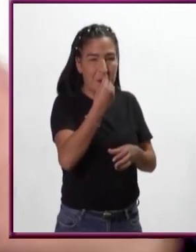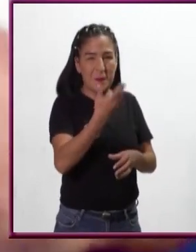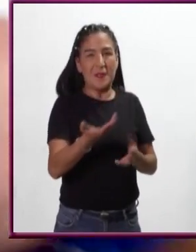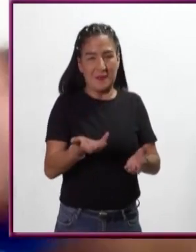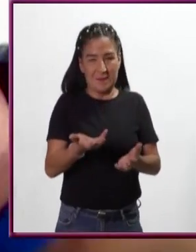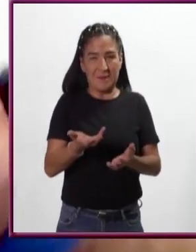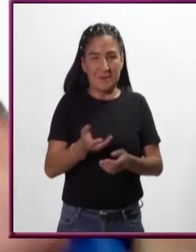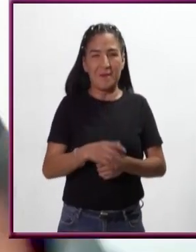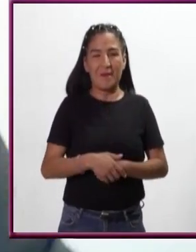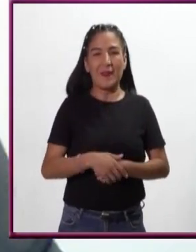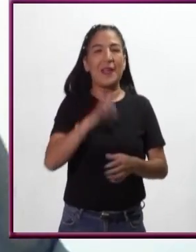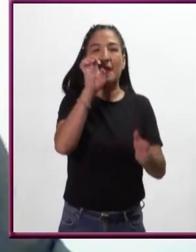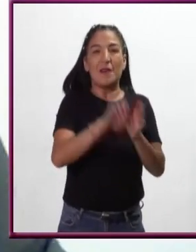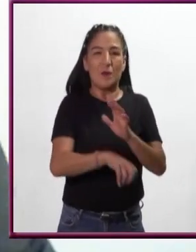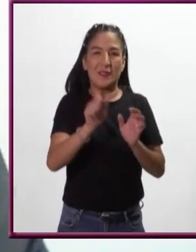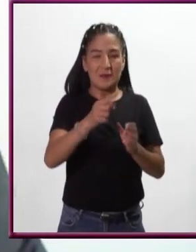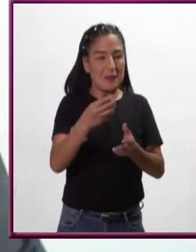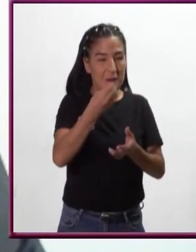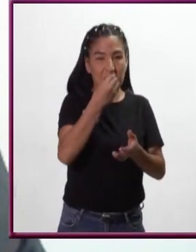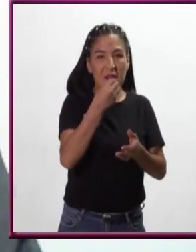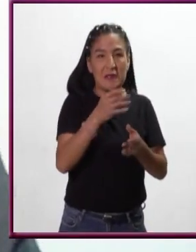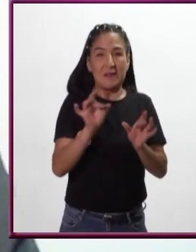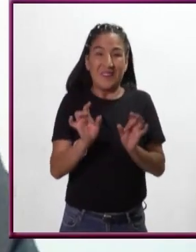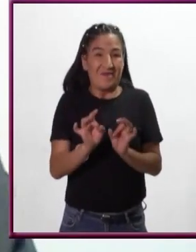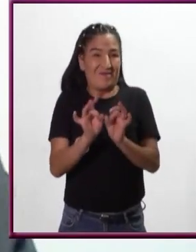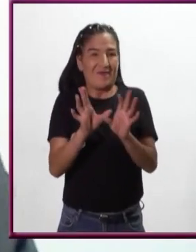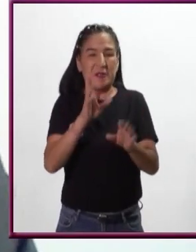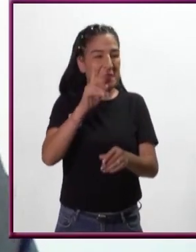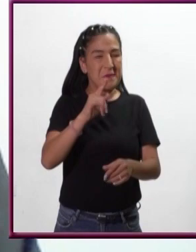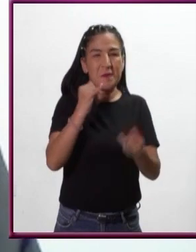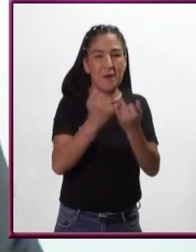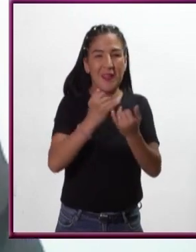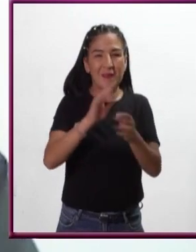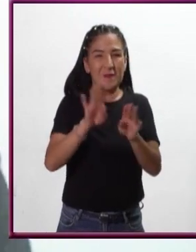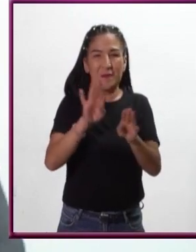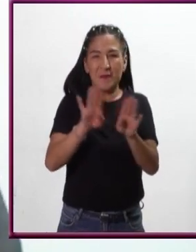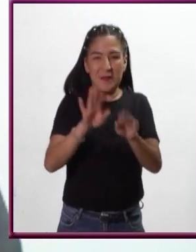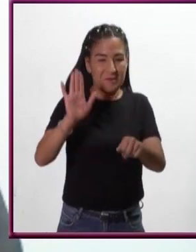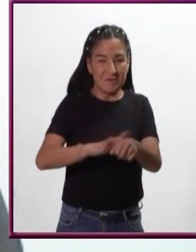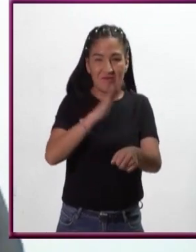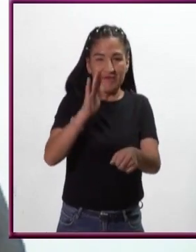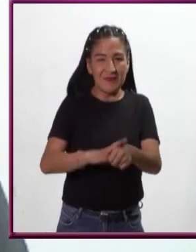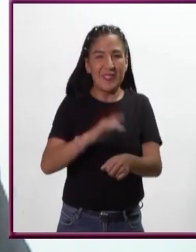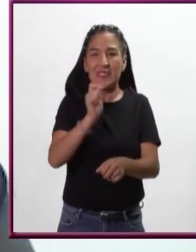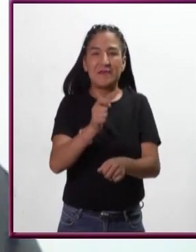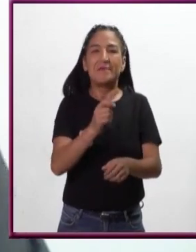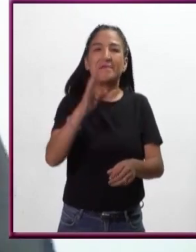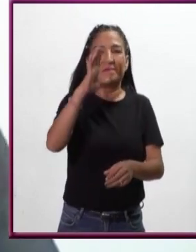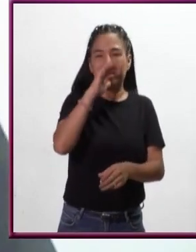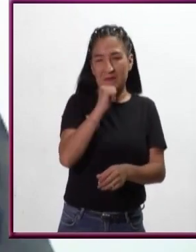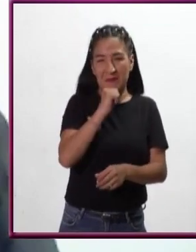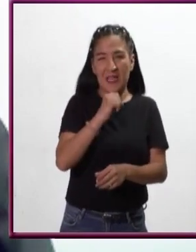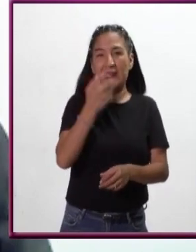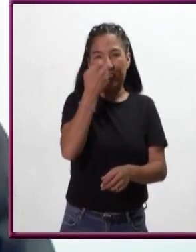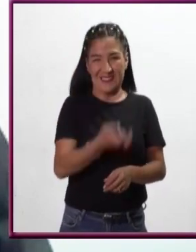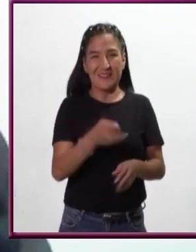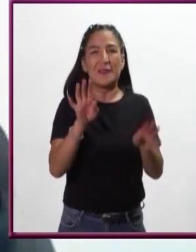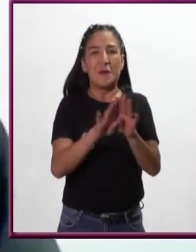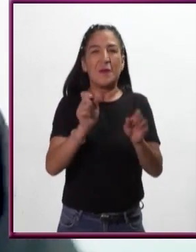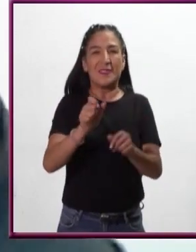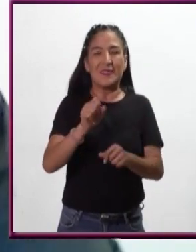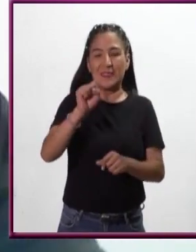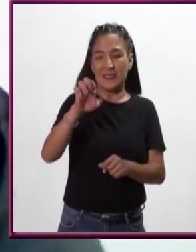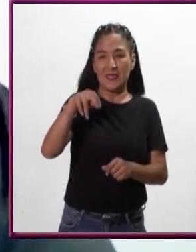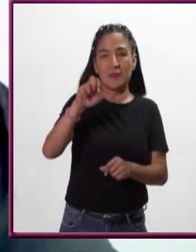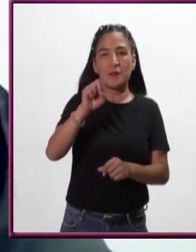recibiendo. Si la molécula geométricamente no coincide, eso no dispara los receptores. Entonces, ese tipo